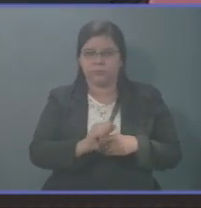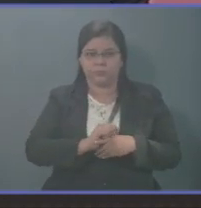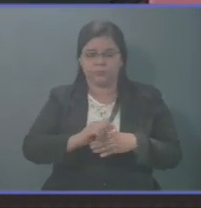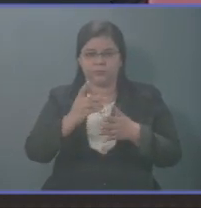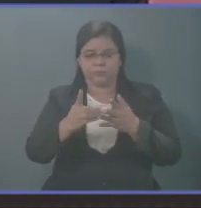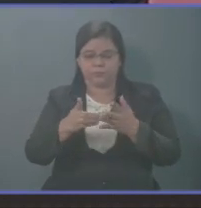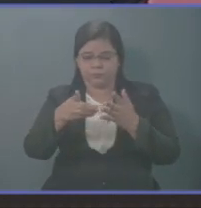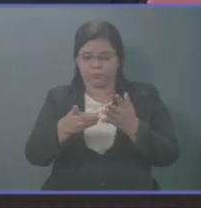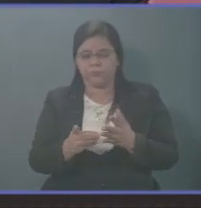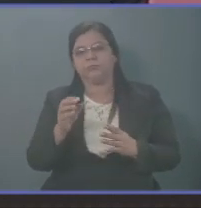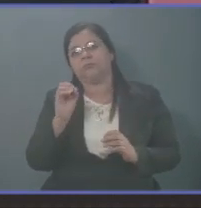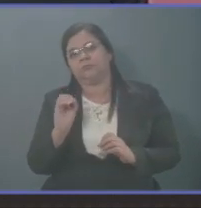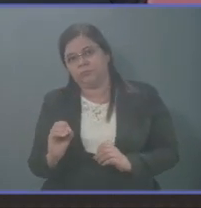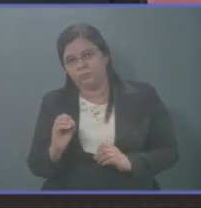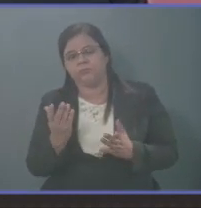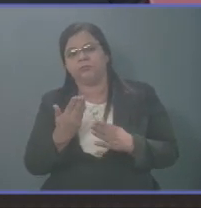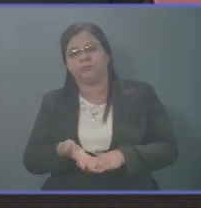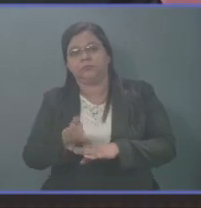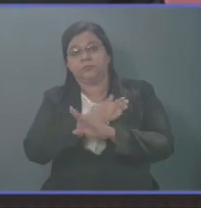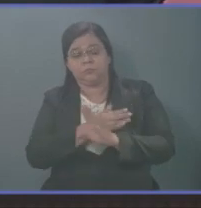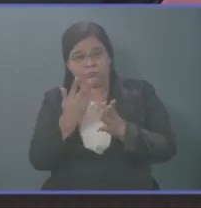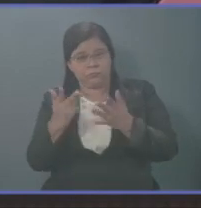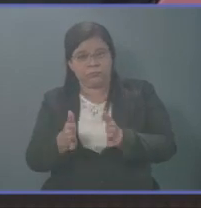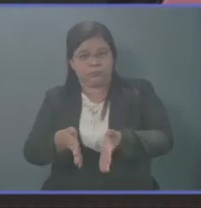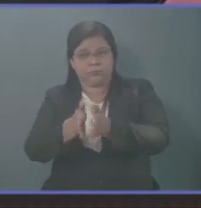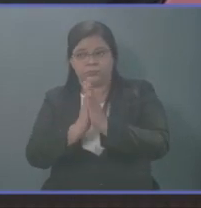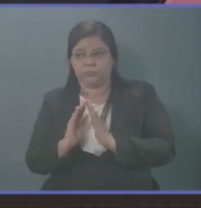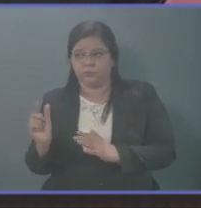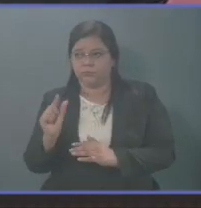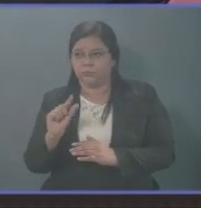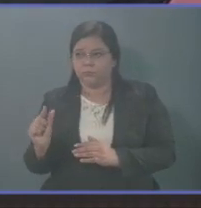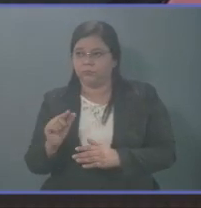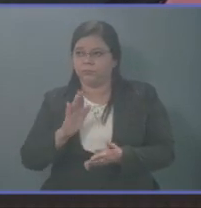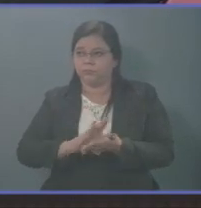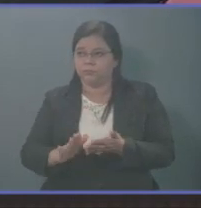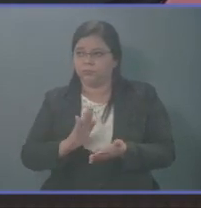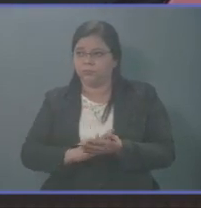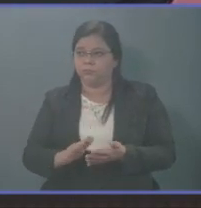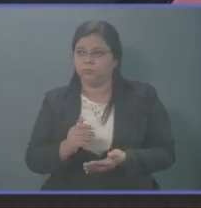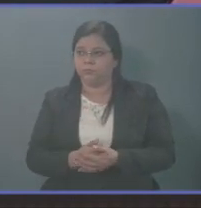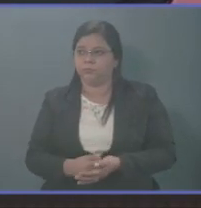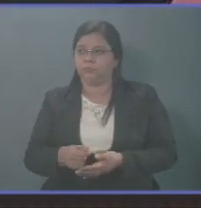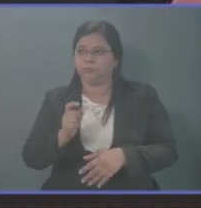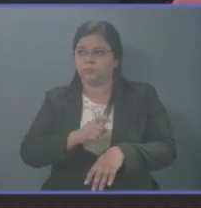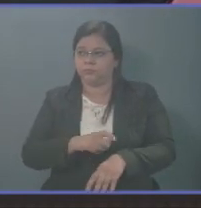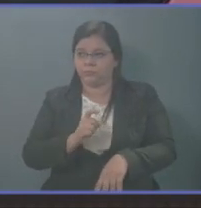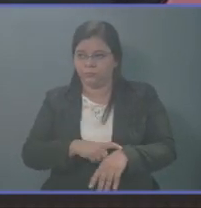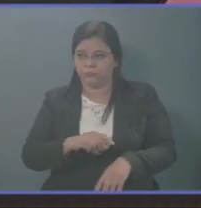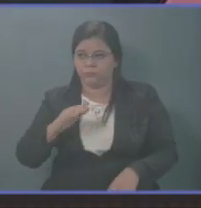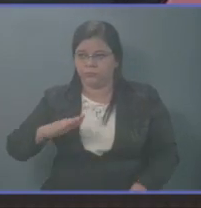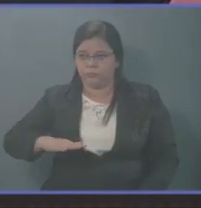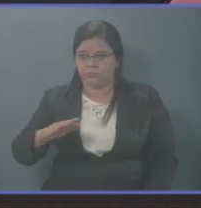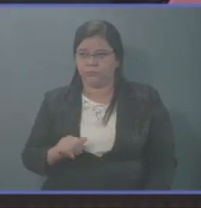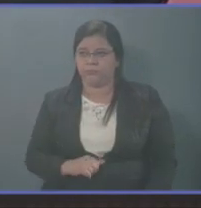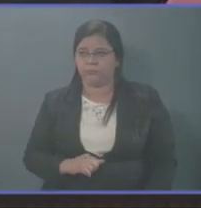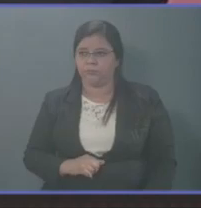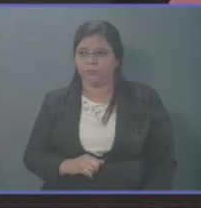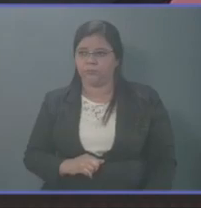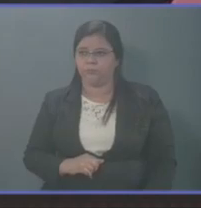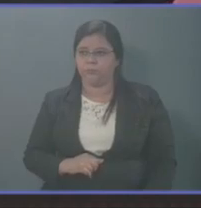decreto, o hubiesen solicitado la autorización de pago a los plazos extemporáneamente en dicho